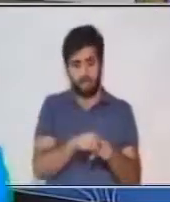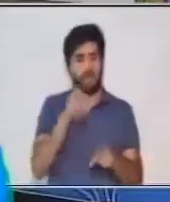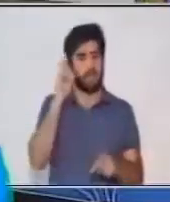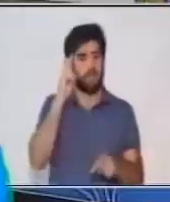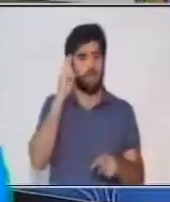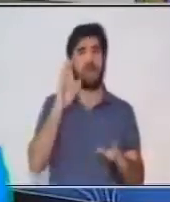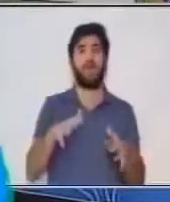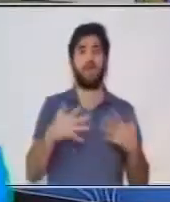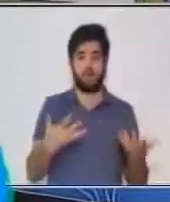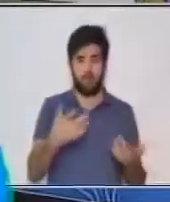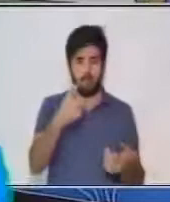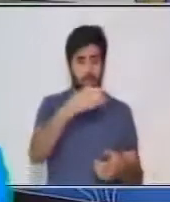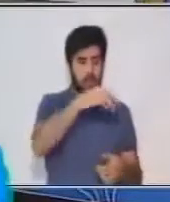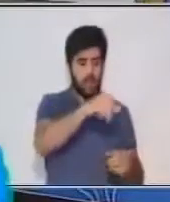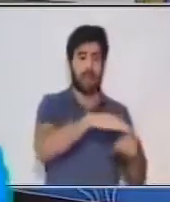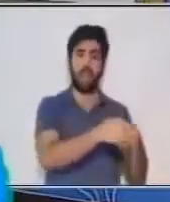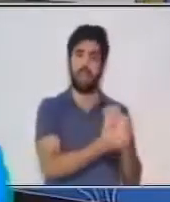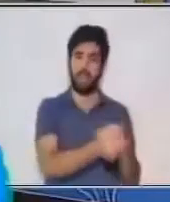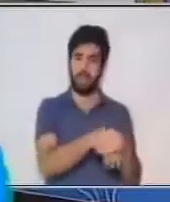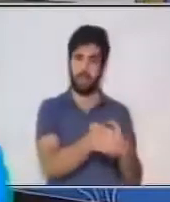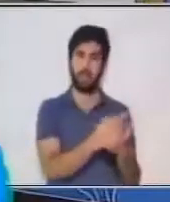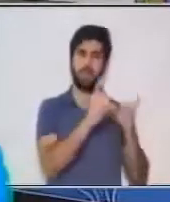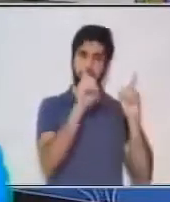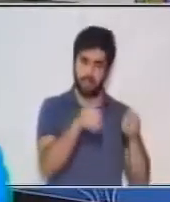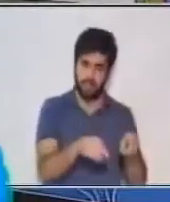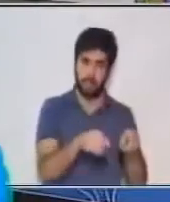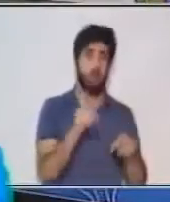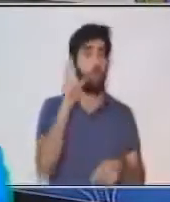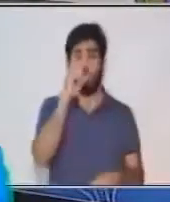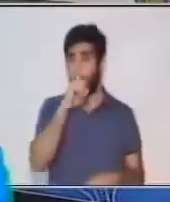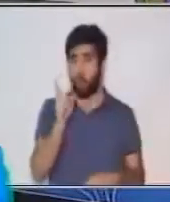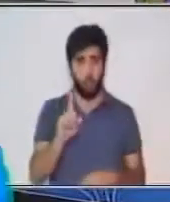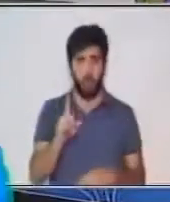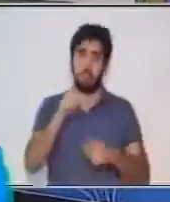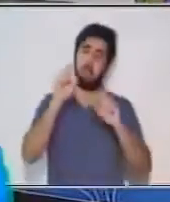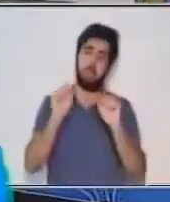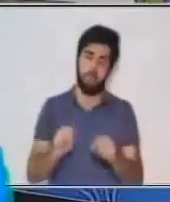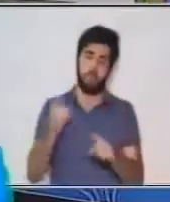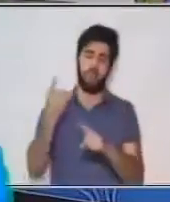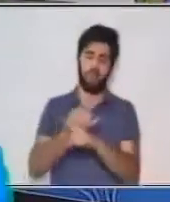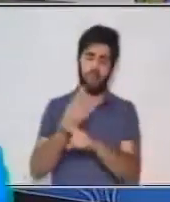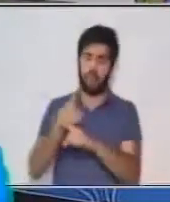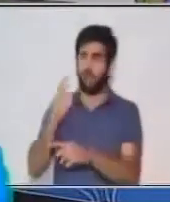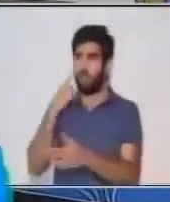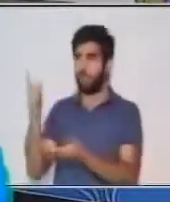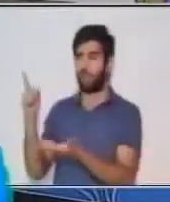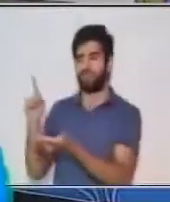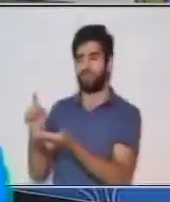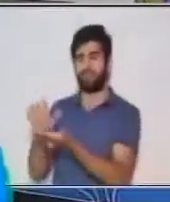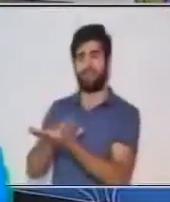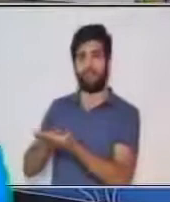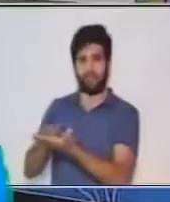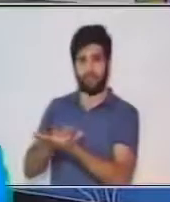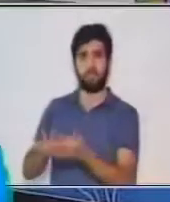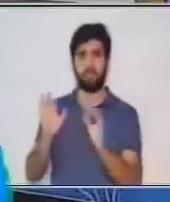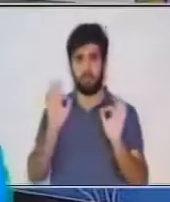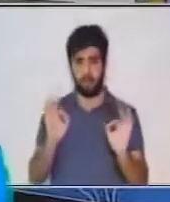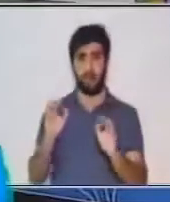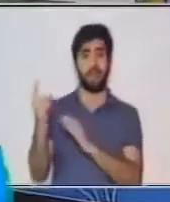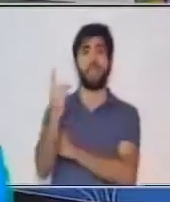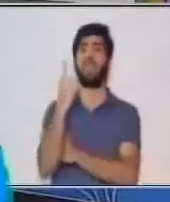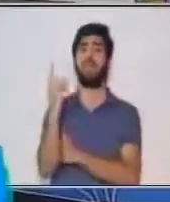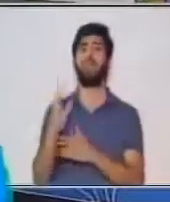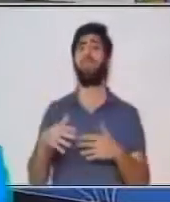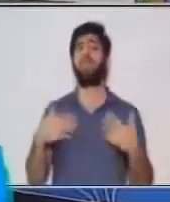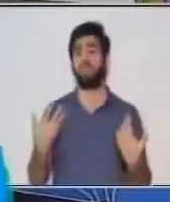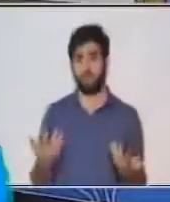con agua y jabón. Y si no tienes agua y jabón de manera inmediata, que puedas utilizar alcohol en gel. Lo